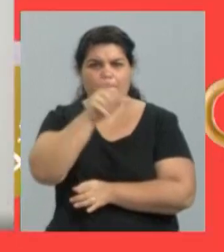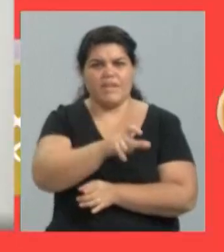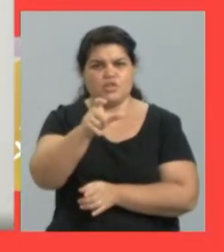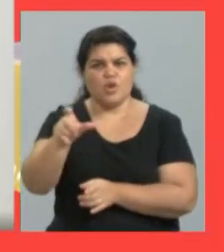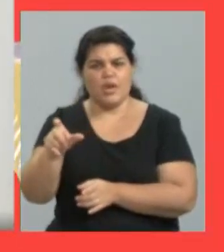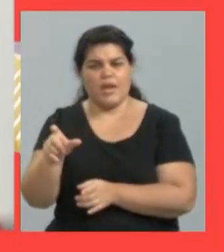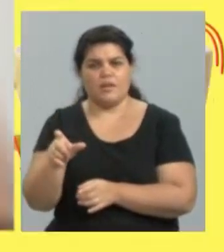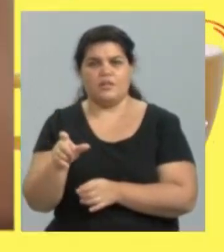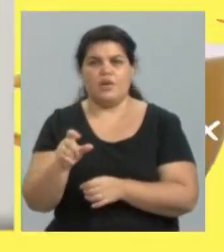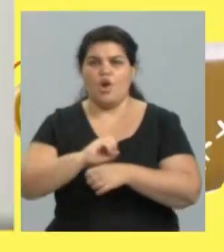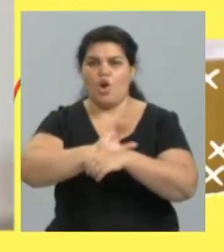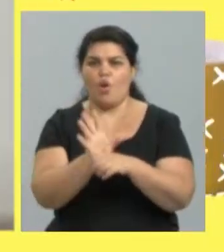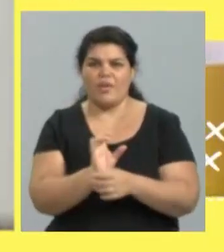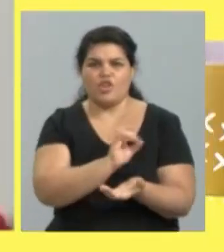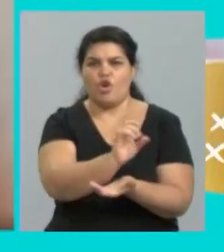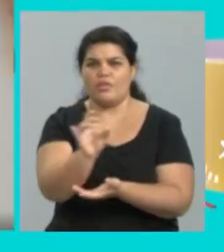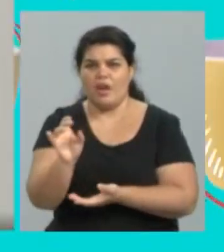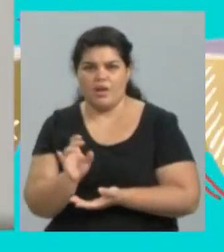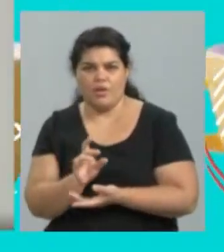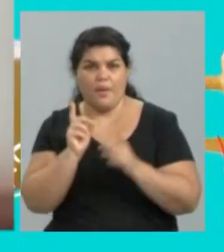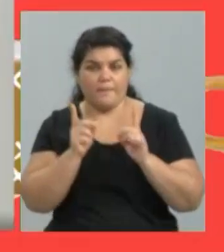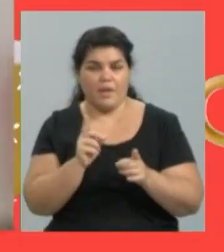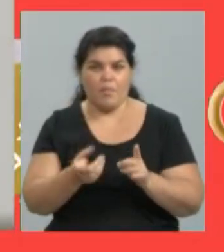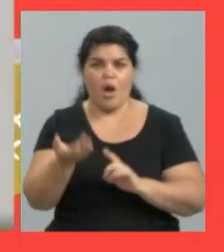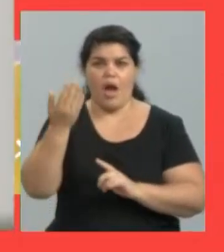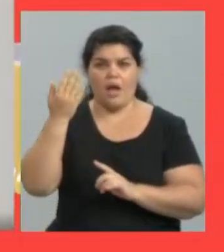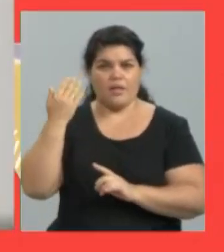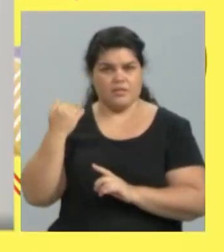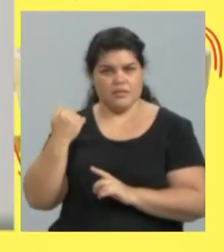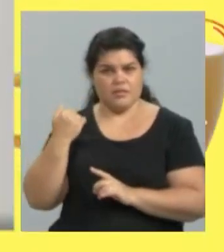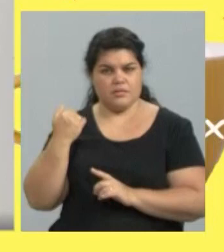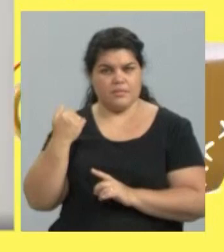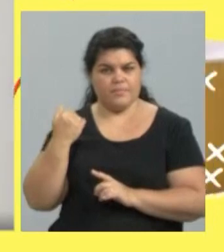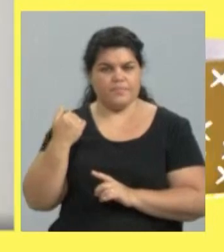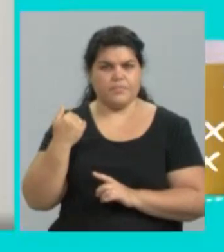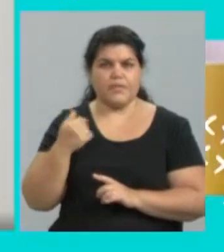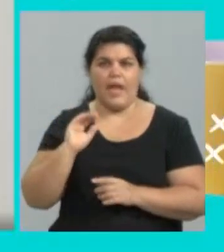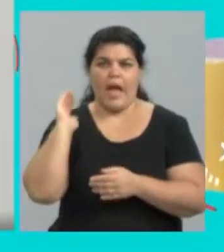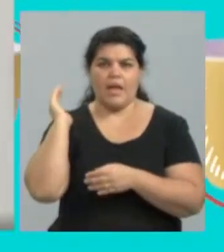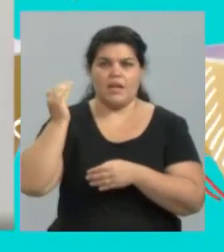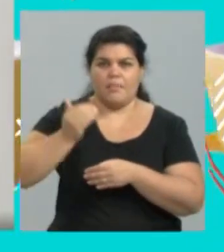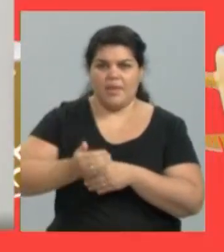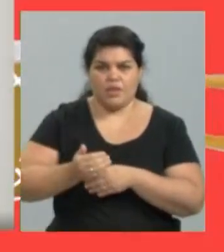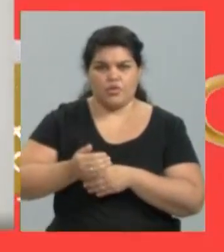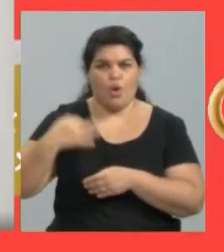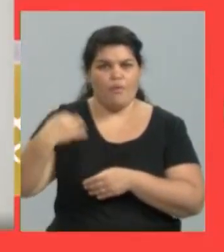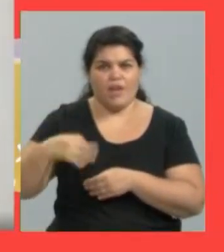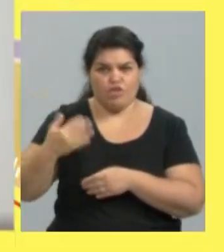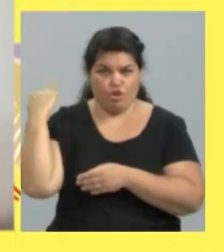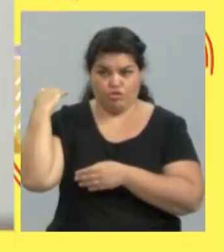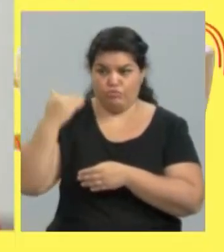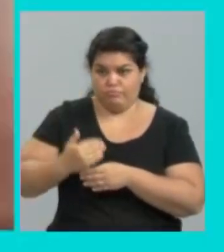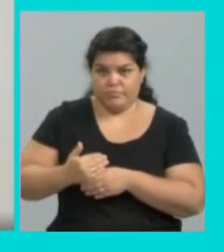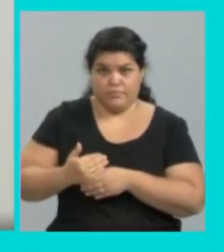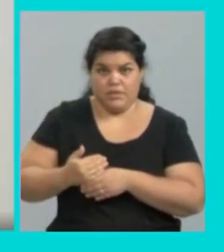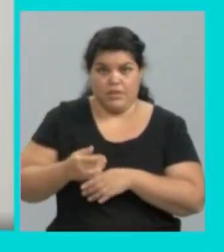Vieron que hubo un momento, como una práctica, cuando empezó, digamos, lo que es el aislamiento social y obligatorio, hubo como